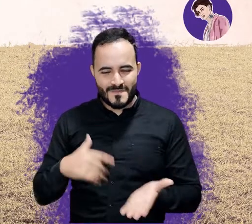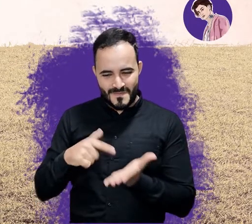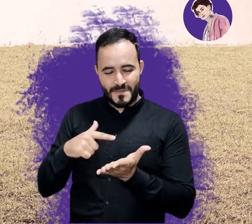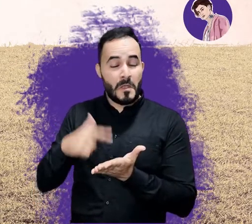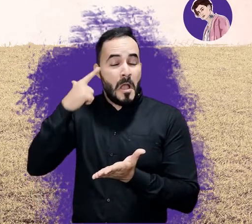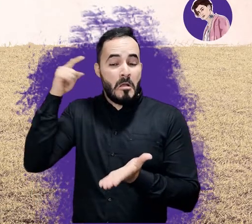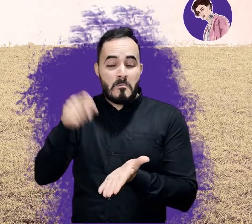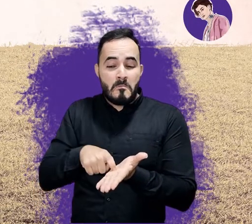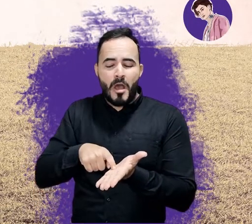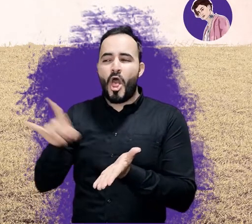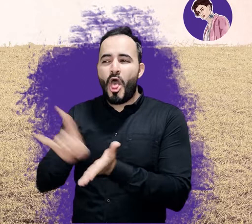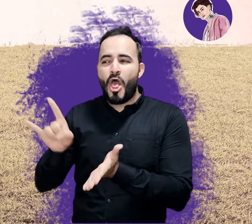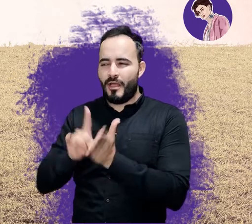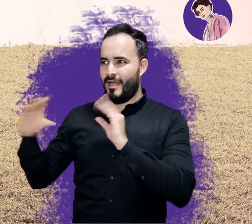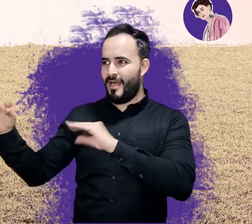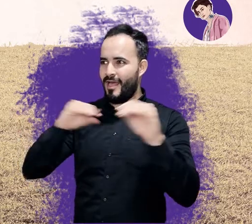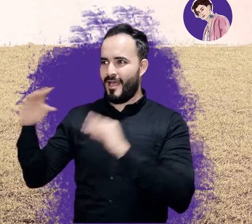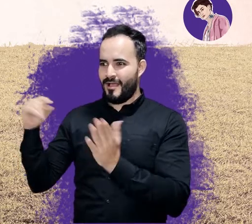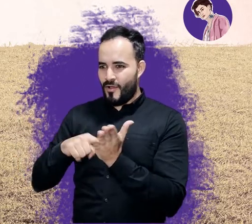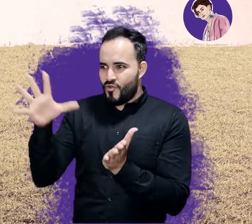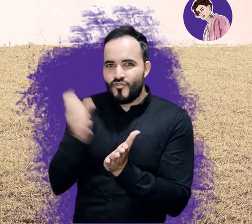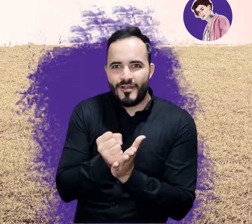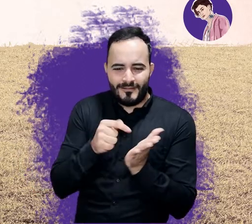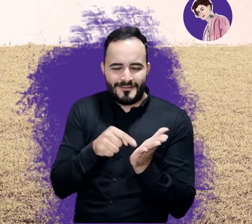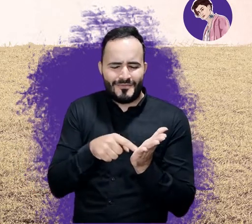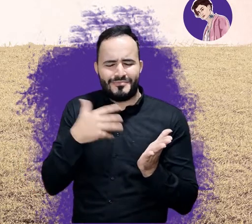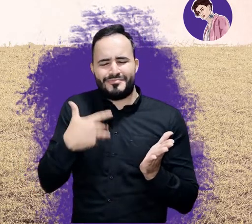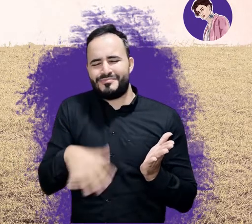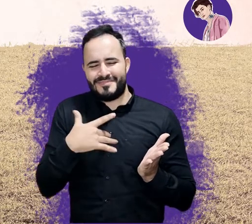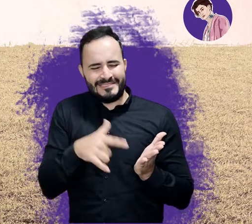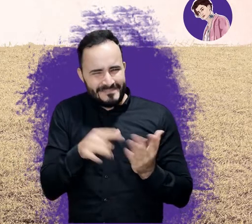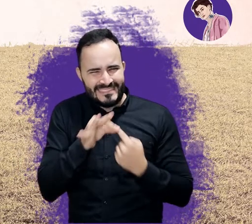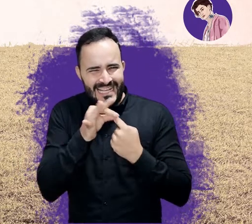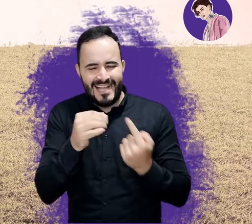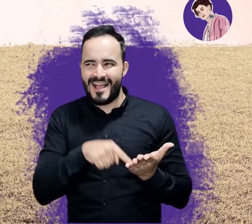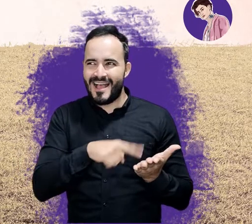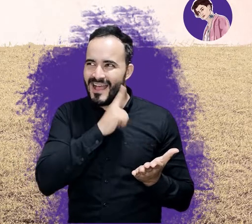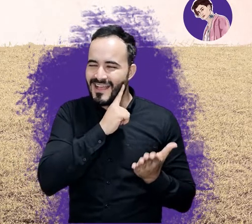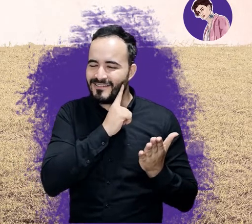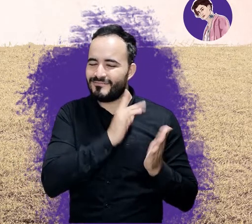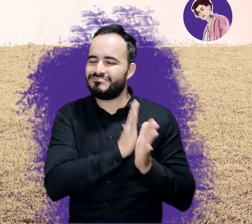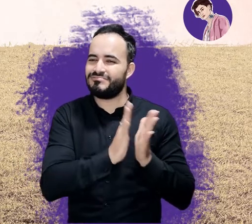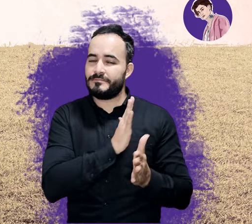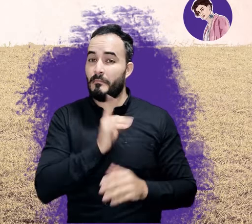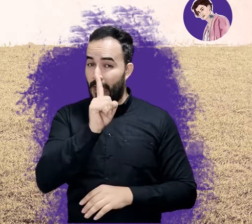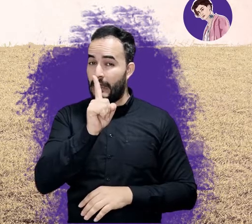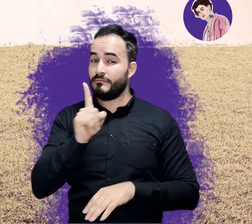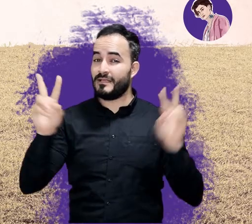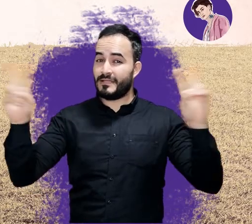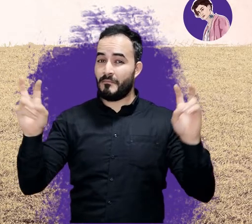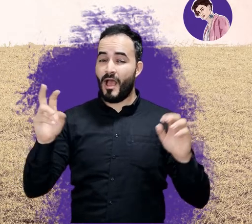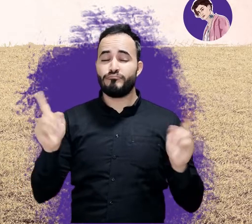Increíble que nos haya quedado grabada la conversación, un verdadero tesoro. Pero saben, el tema es tan amplio